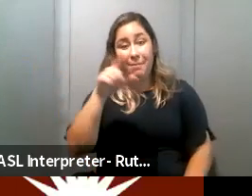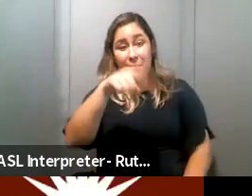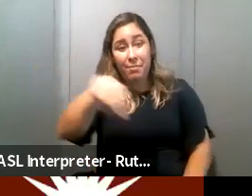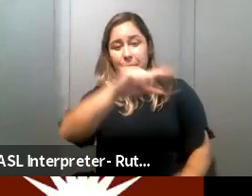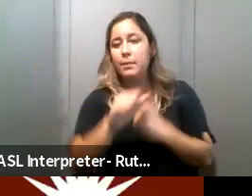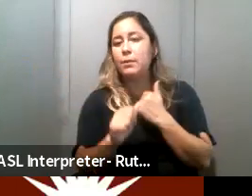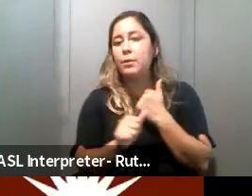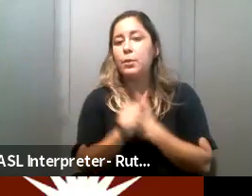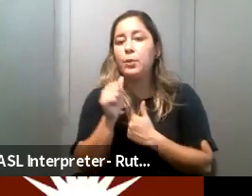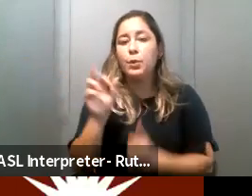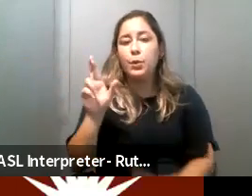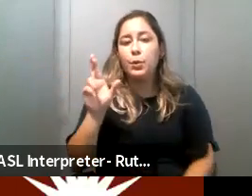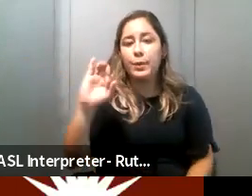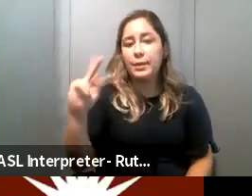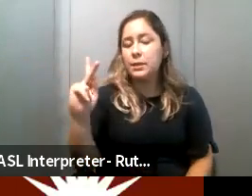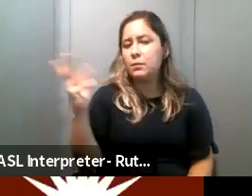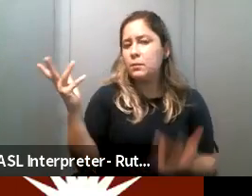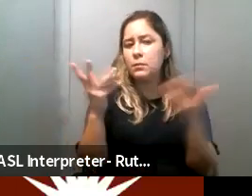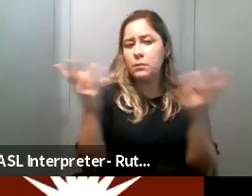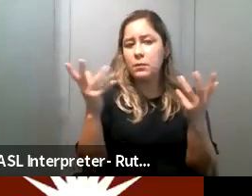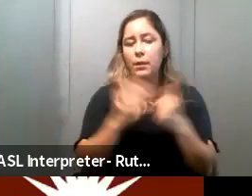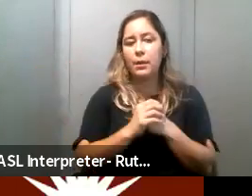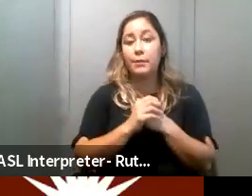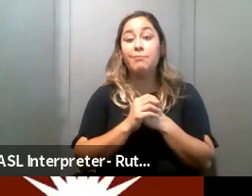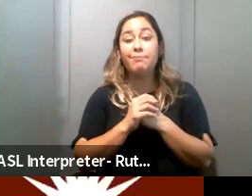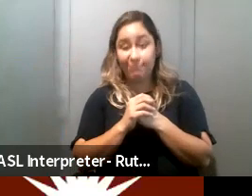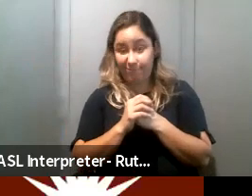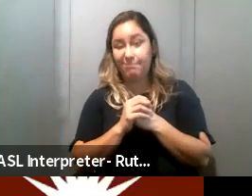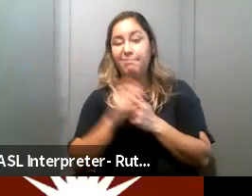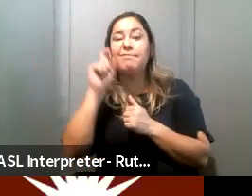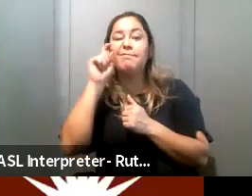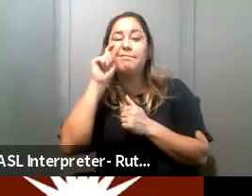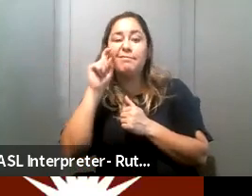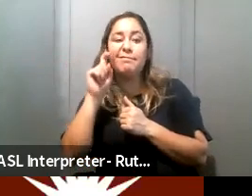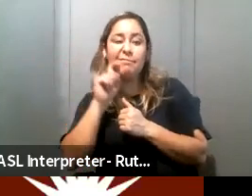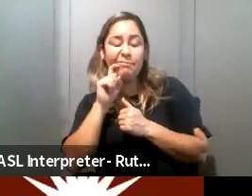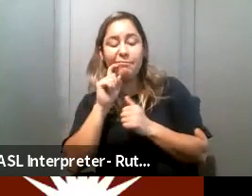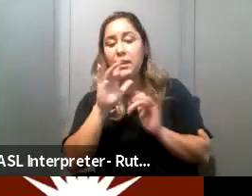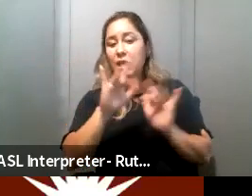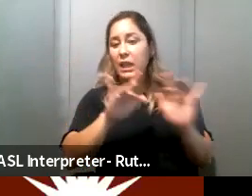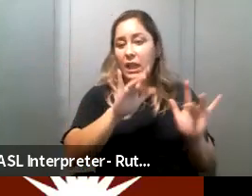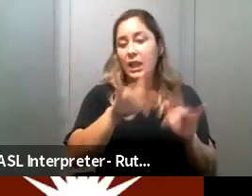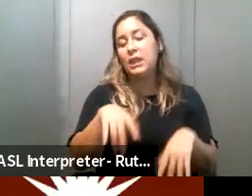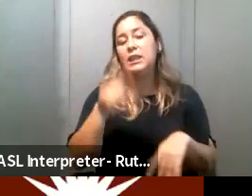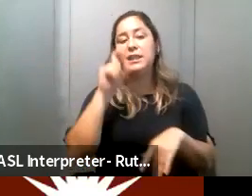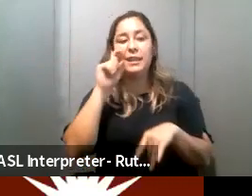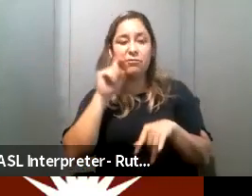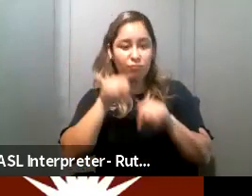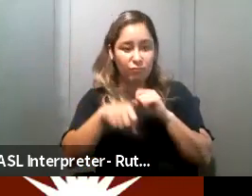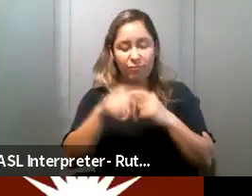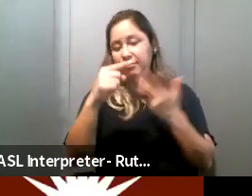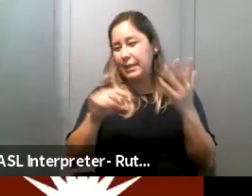de que tengan un asalto sexual o que estén expuestos a otro tipo de riesgo.